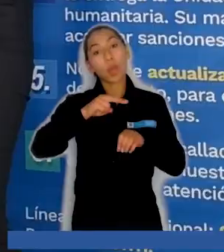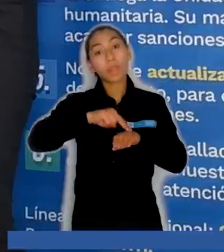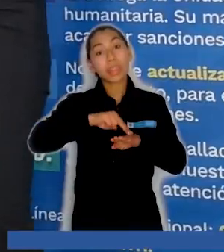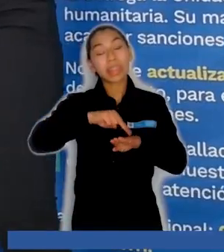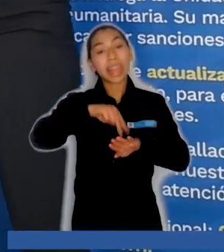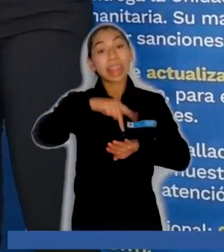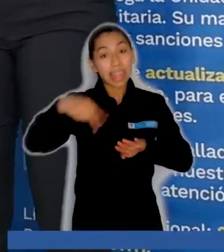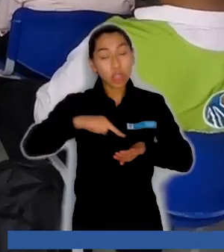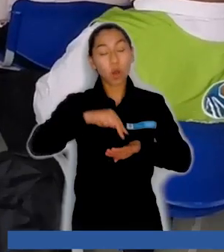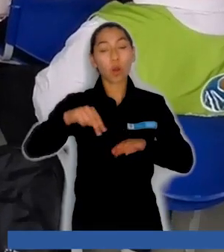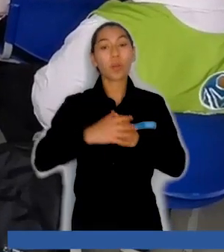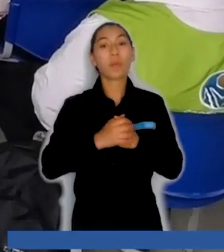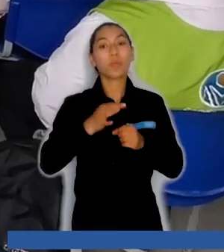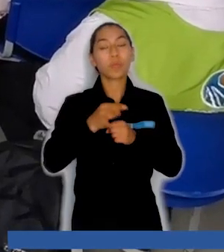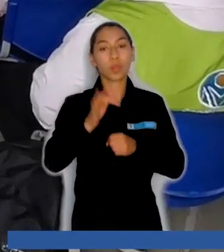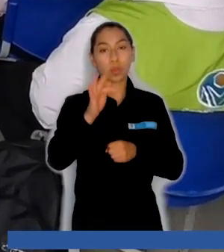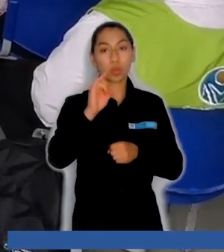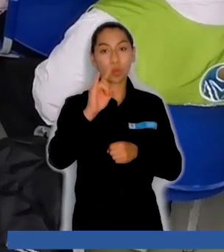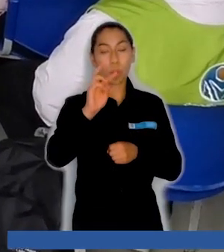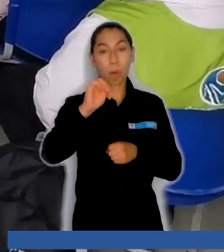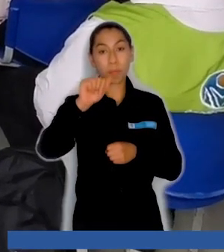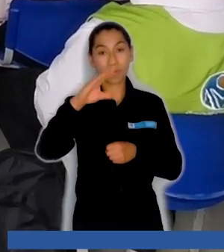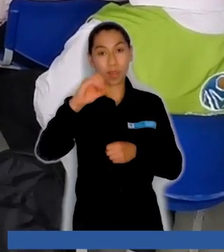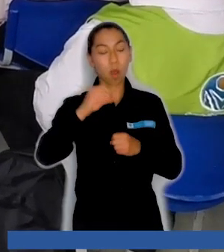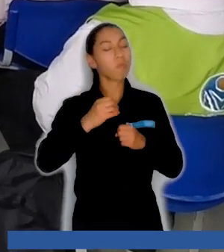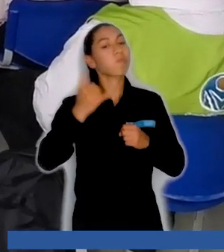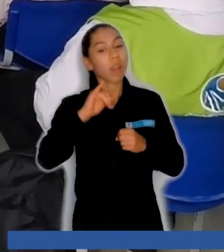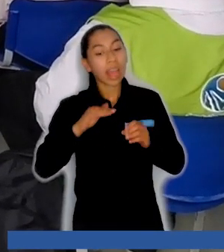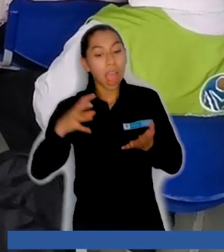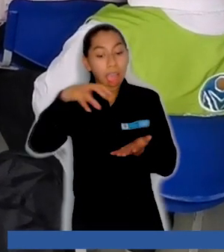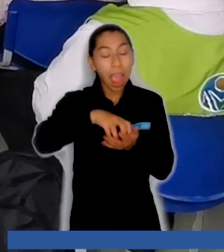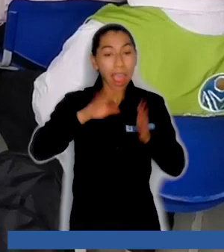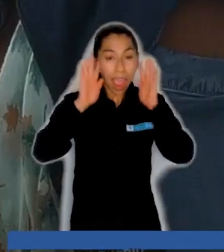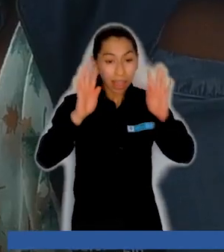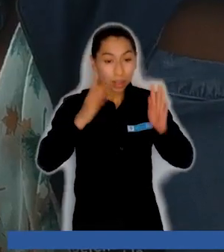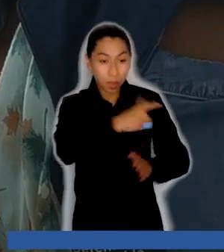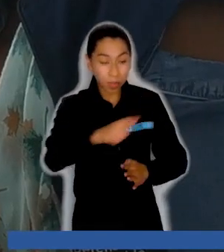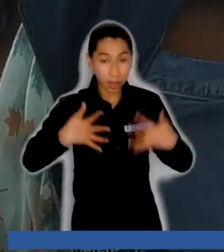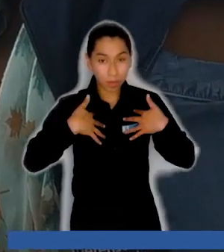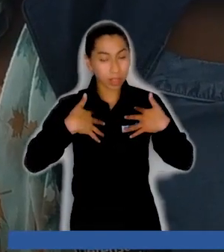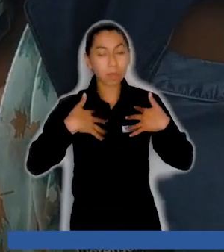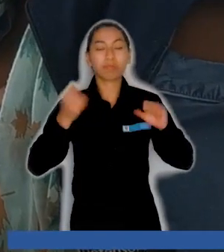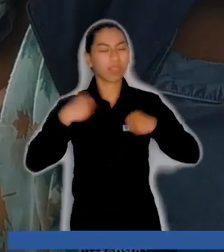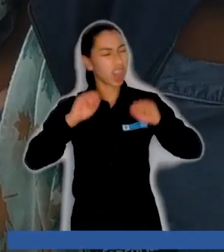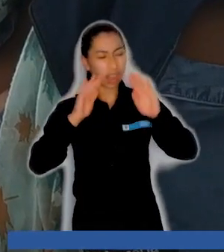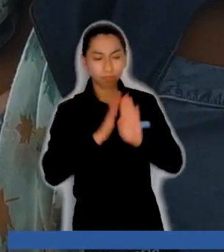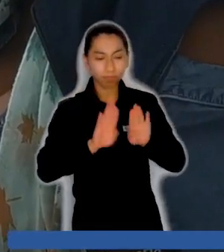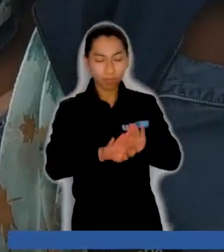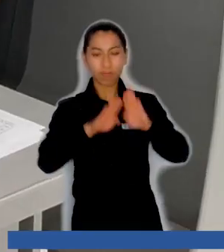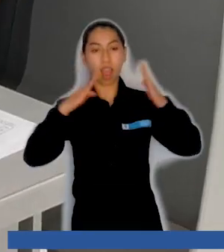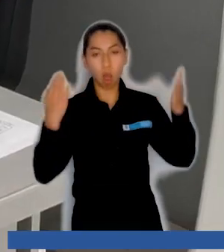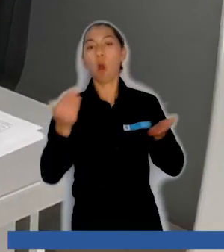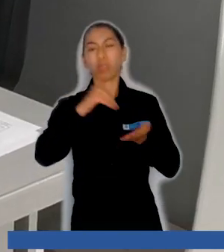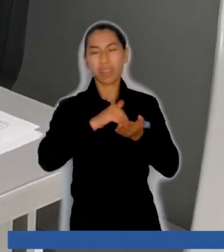Nariño. En este punto, se espera que más de 100.000 víctimas que residen en este distrito especial, además de las que habitan en la